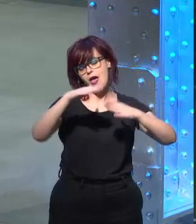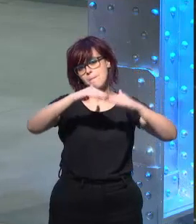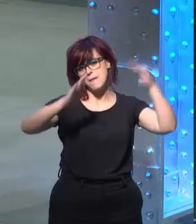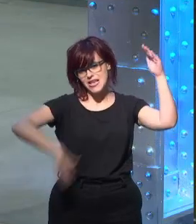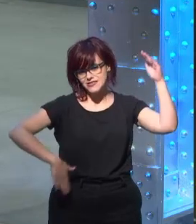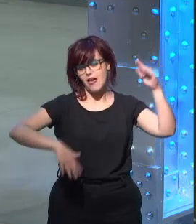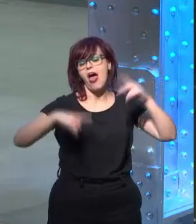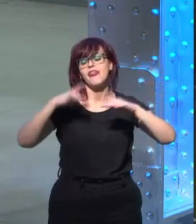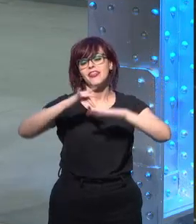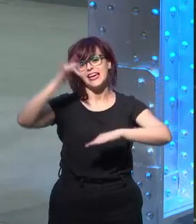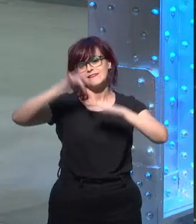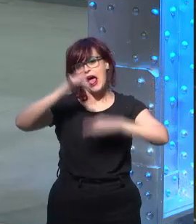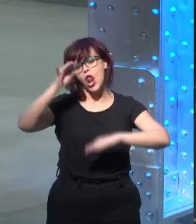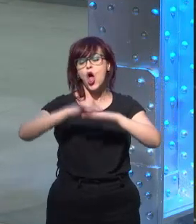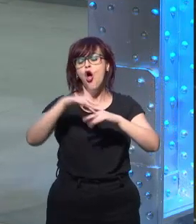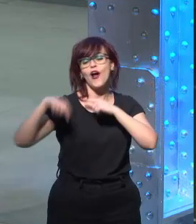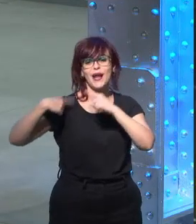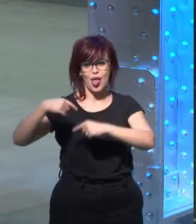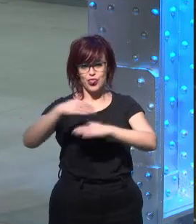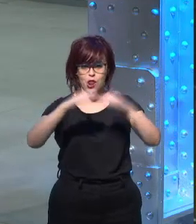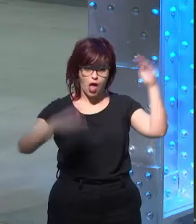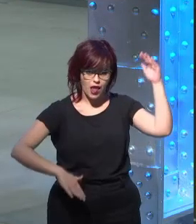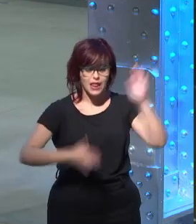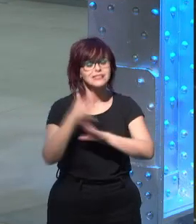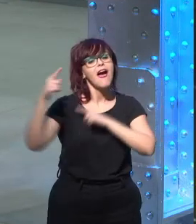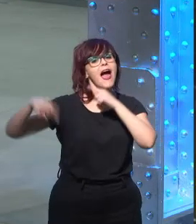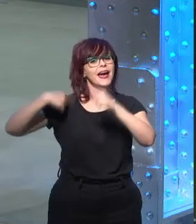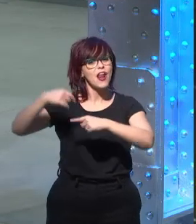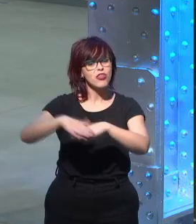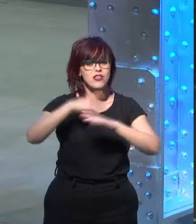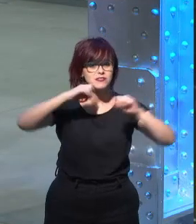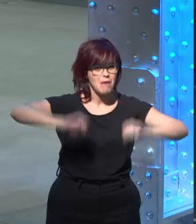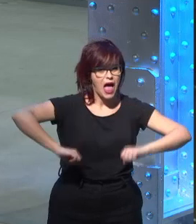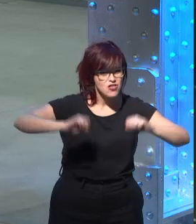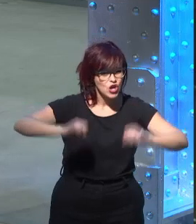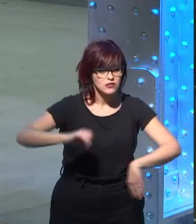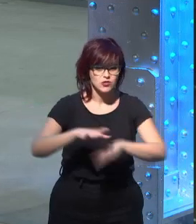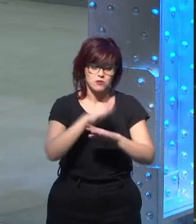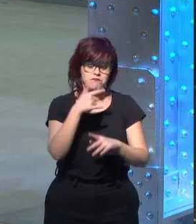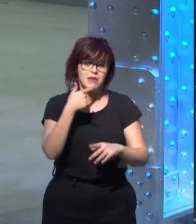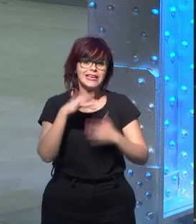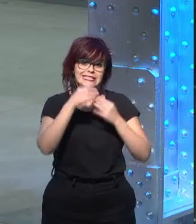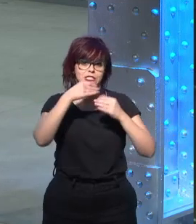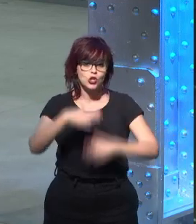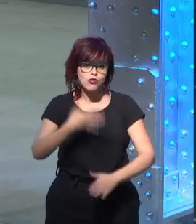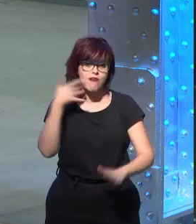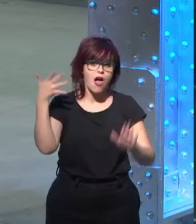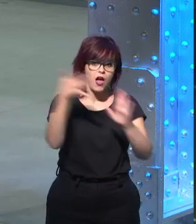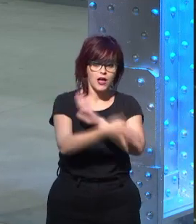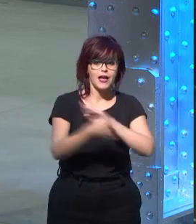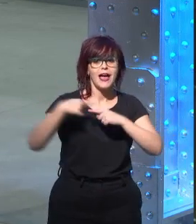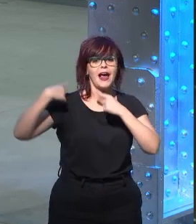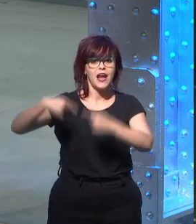la brecha generacional. Las generaciones mayores, y especialmente lo que el método histórico de generaciones